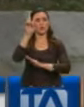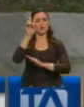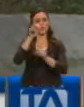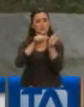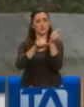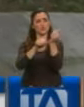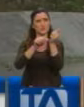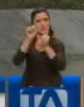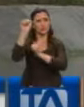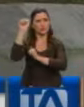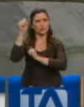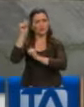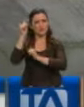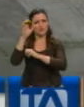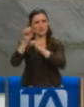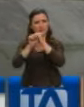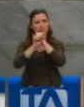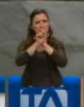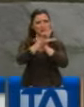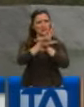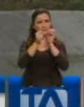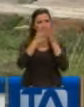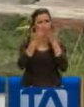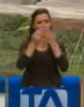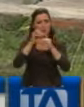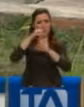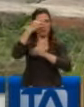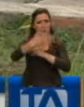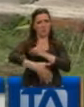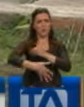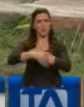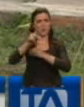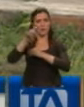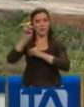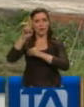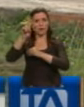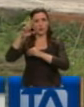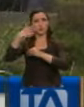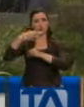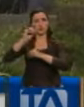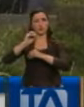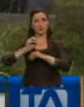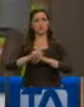accidentalmente en un reservorio de agua en Perucho, al noroccidente de Quito.